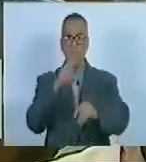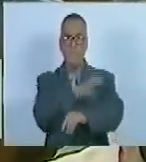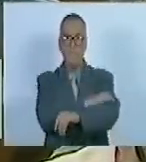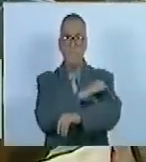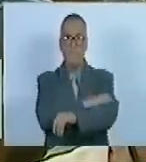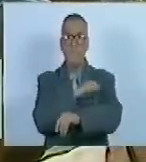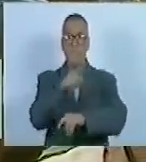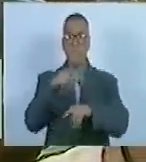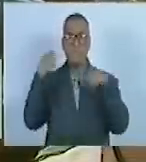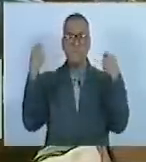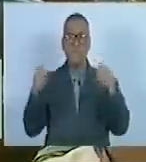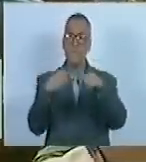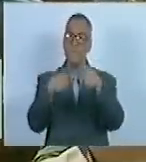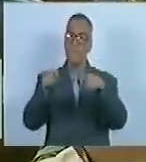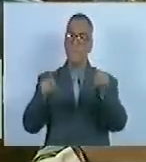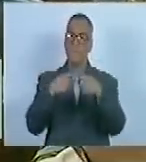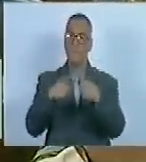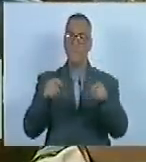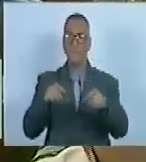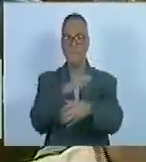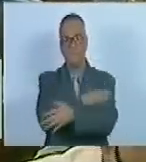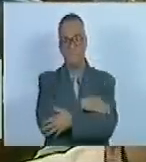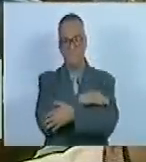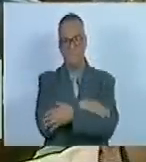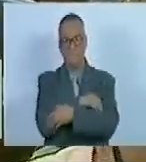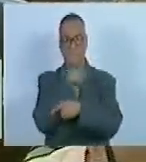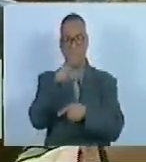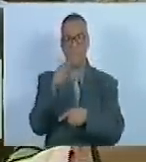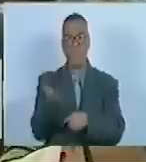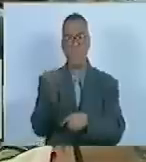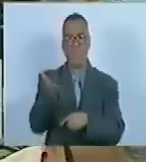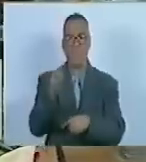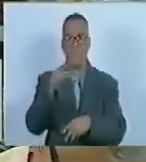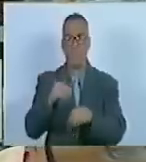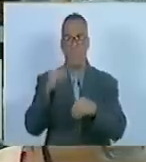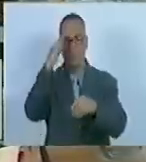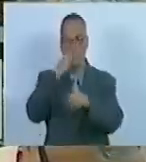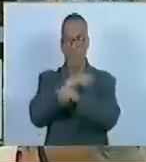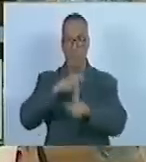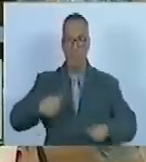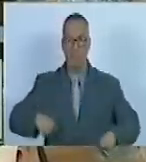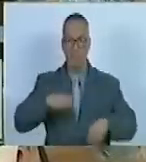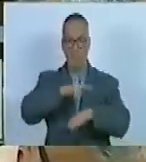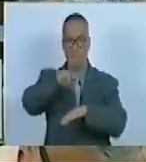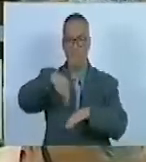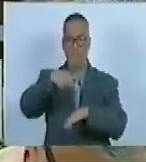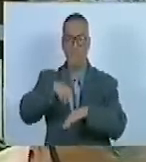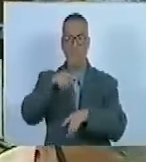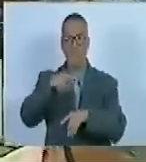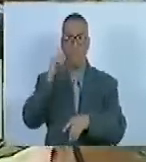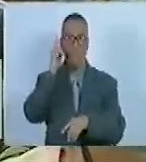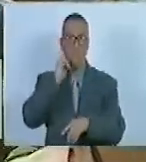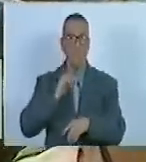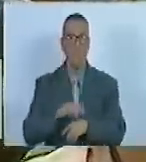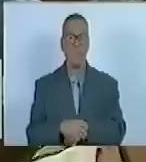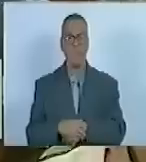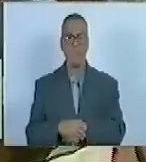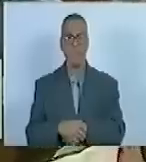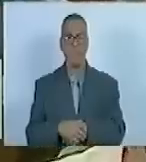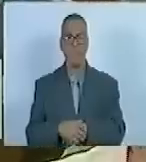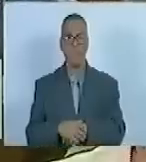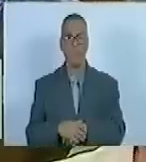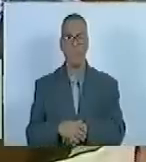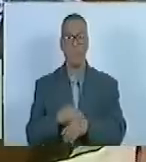oposición celebra y conmemora y felicita a tan importante componente de nuestra Fuerza Armada Nacional Bolivariana.